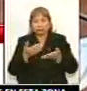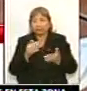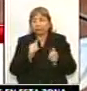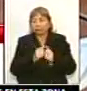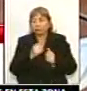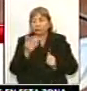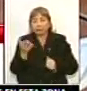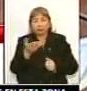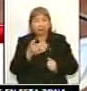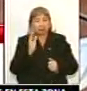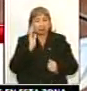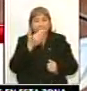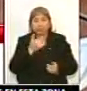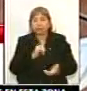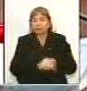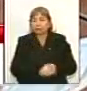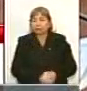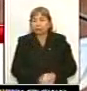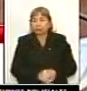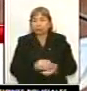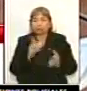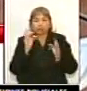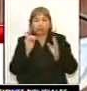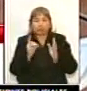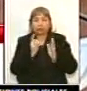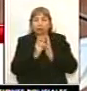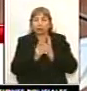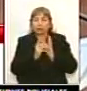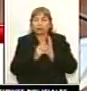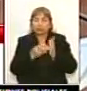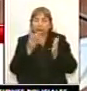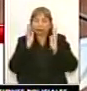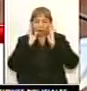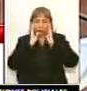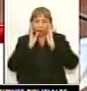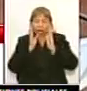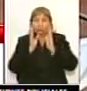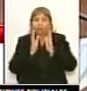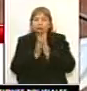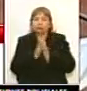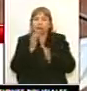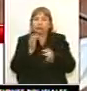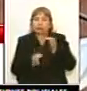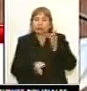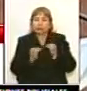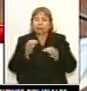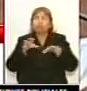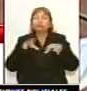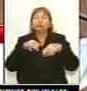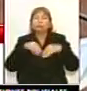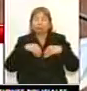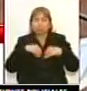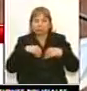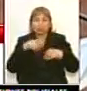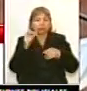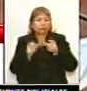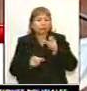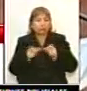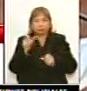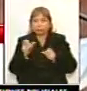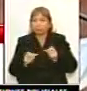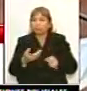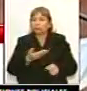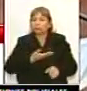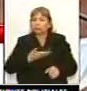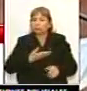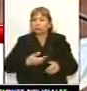tal manera que me parece, señor, un dictamen que es atendible, que por justicia hay que aprobarlo, porque hay gente que se muere de hambre,